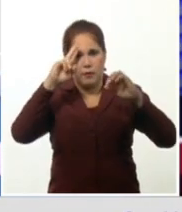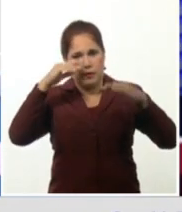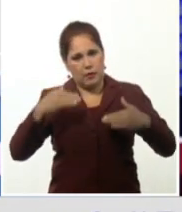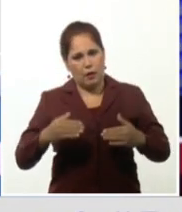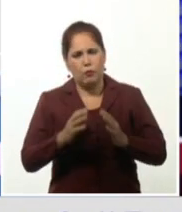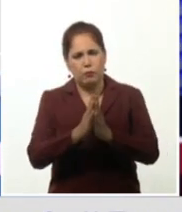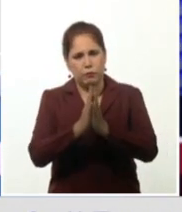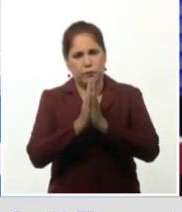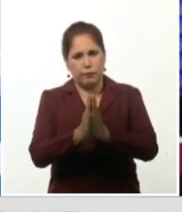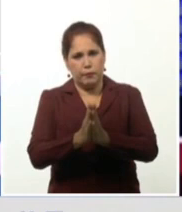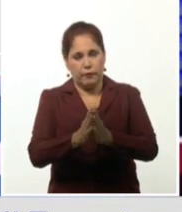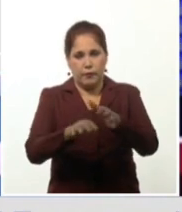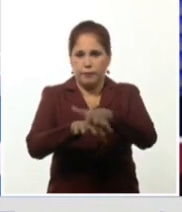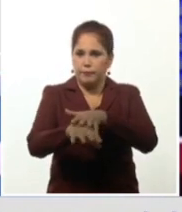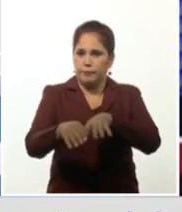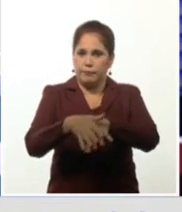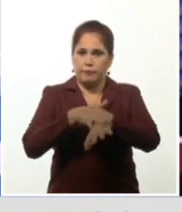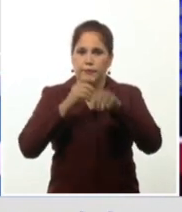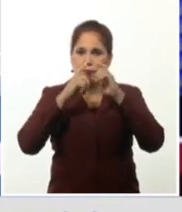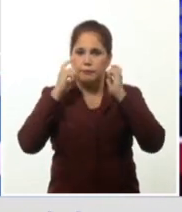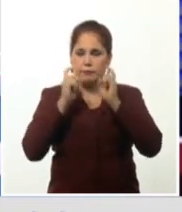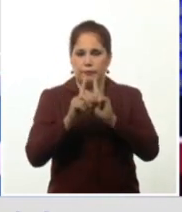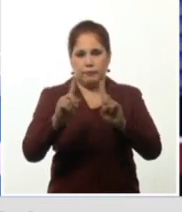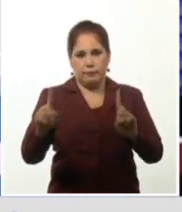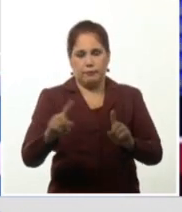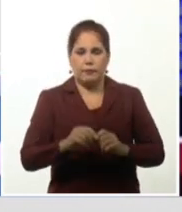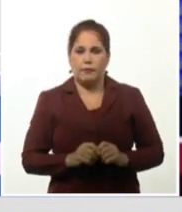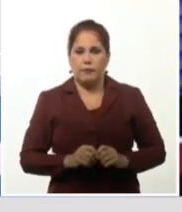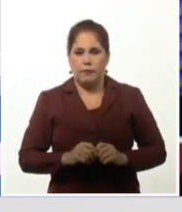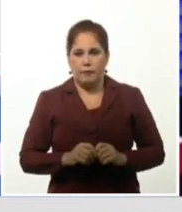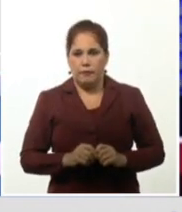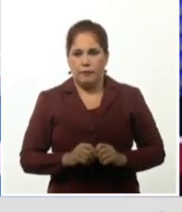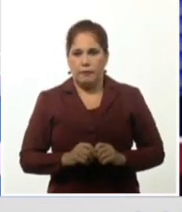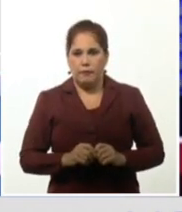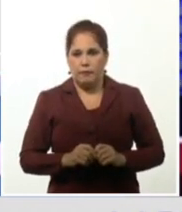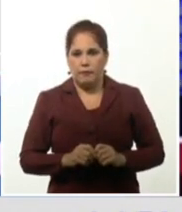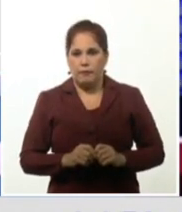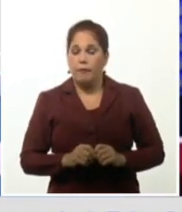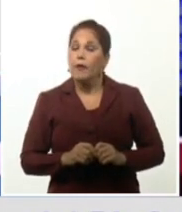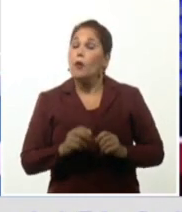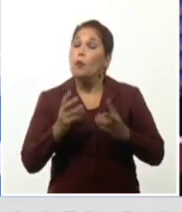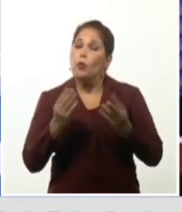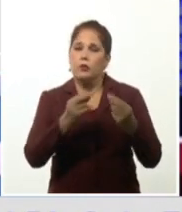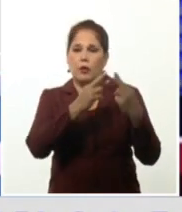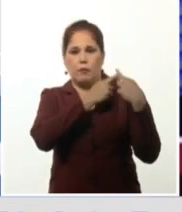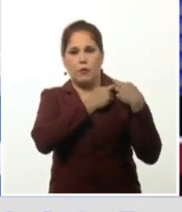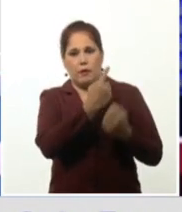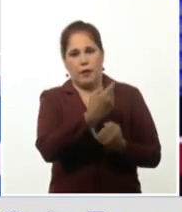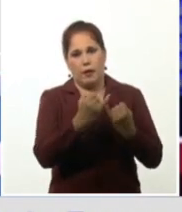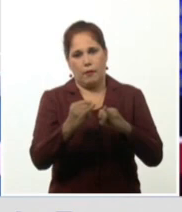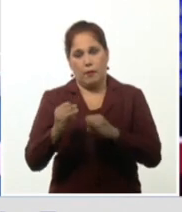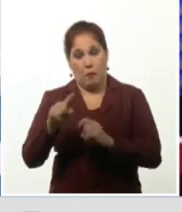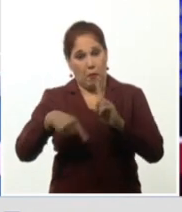medidas higiénico-sanitarias en este momento. Conducta sensata y mucha responsabilidad. Nos